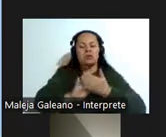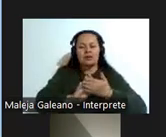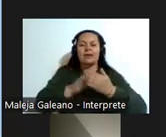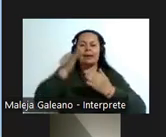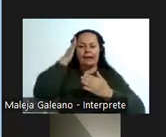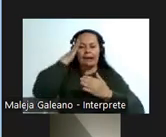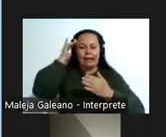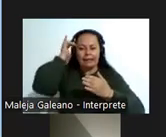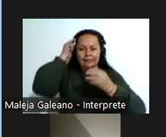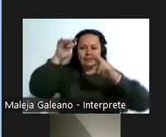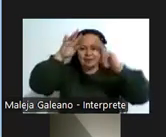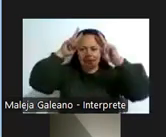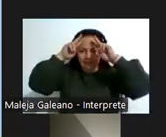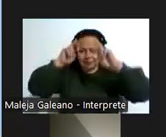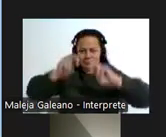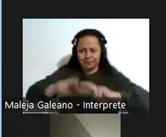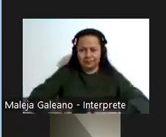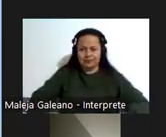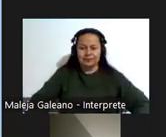de investigación.